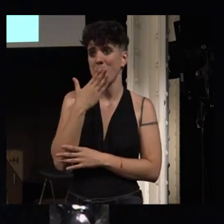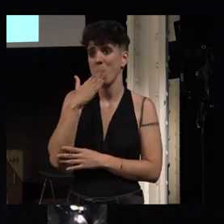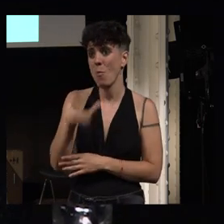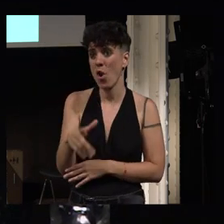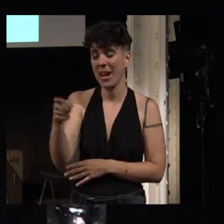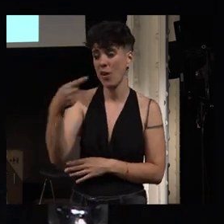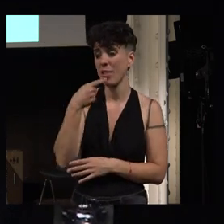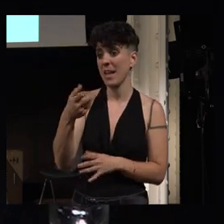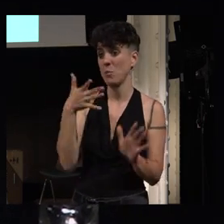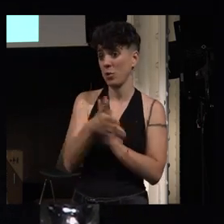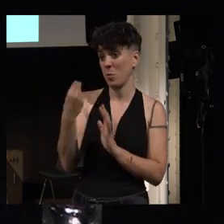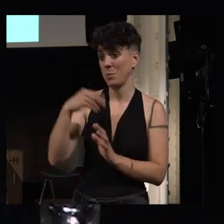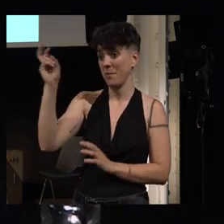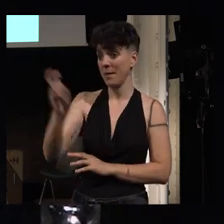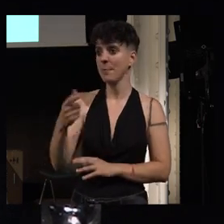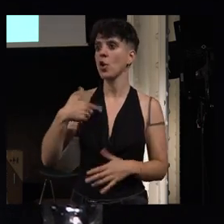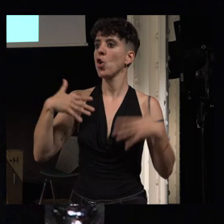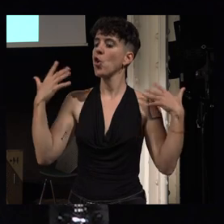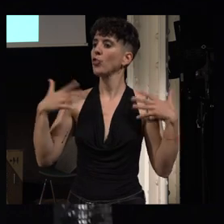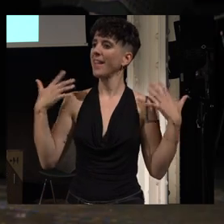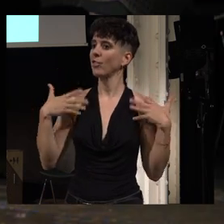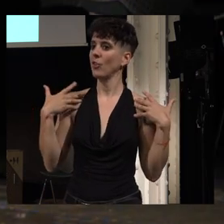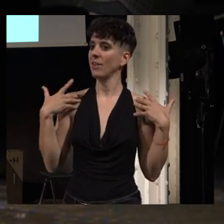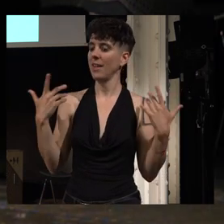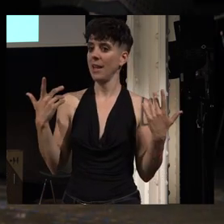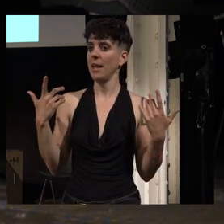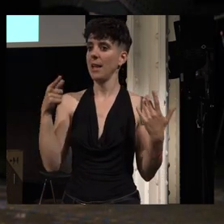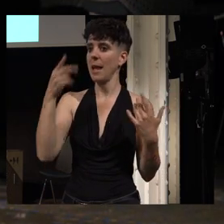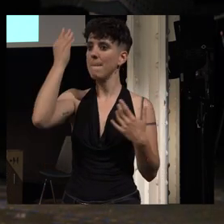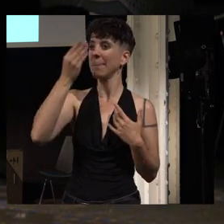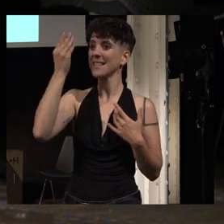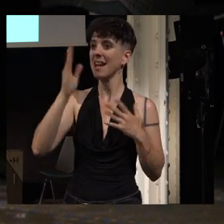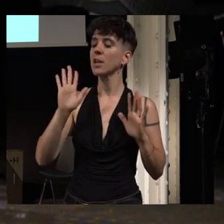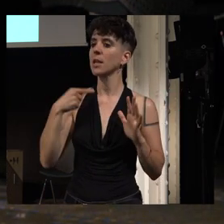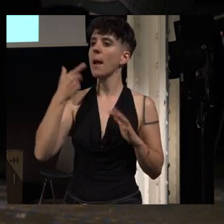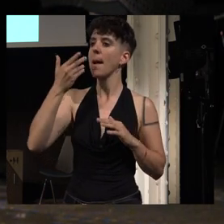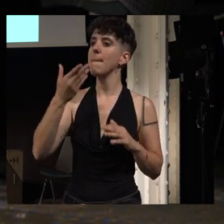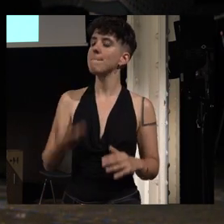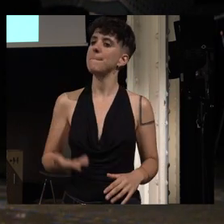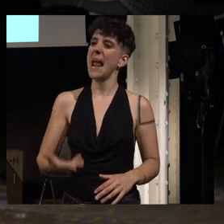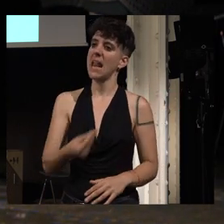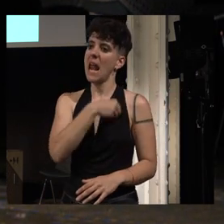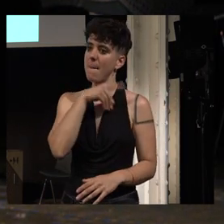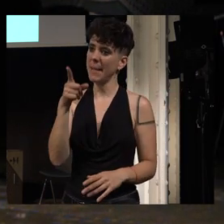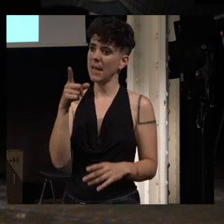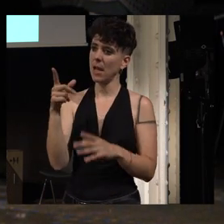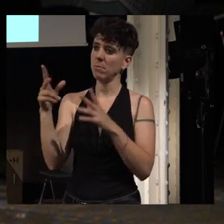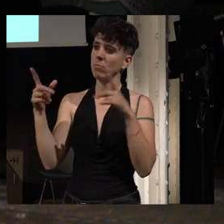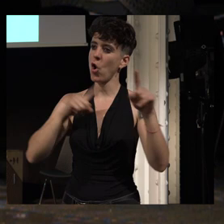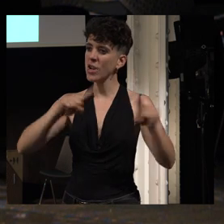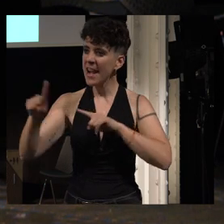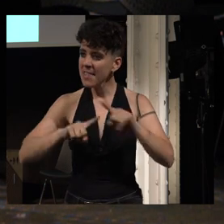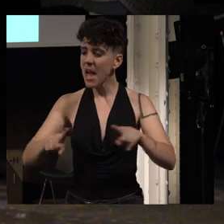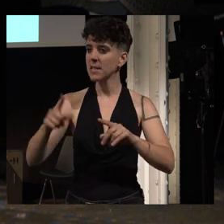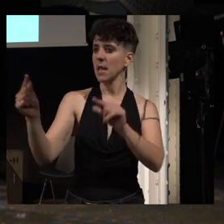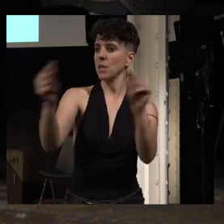que están aquí. Pero estoy muy contento que, a pesar de pensar todo eso, saben que vale la pena articularse, y saben que vale la pena discutirlo, y saben que es un espacio como